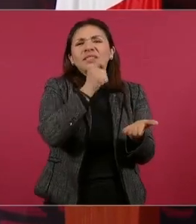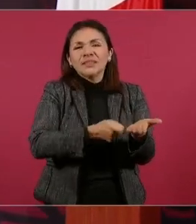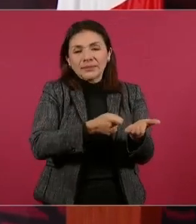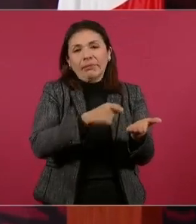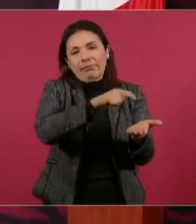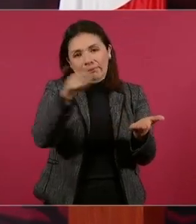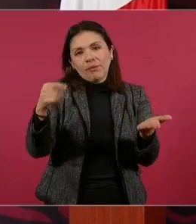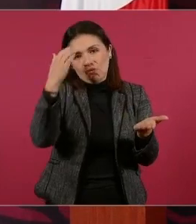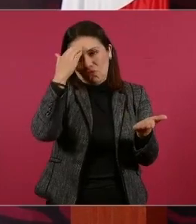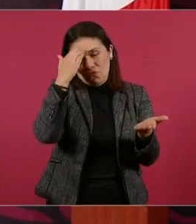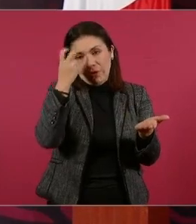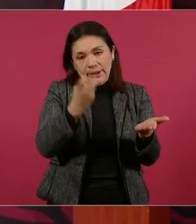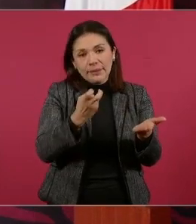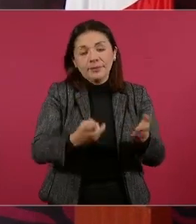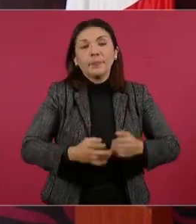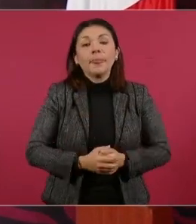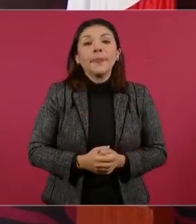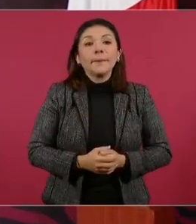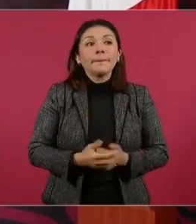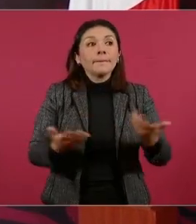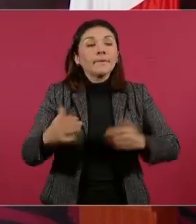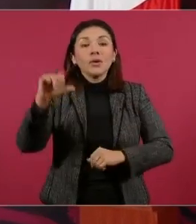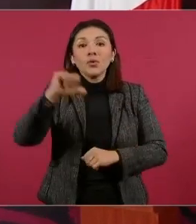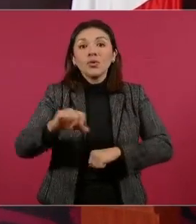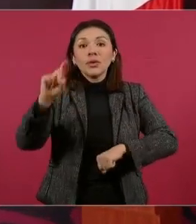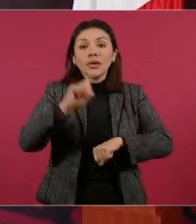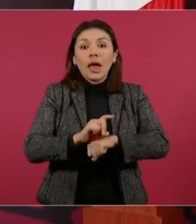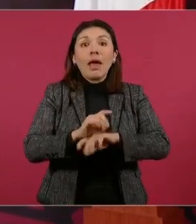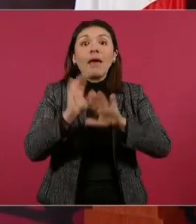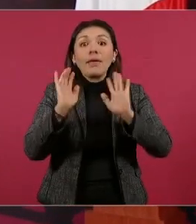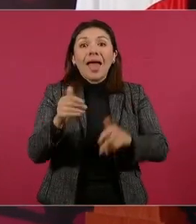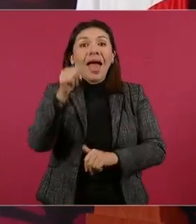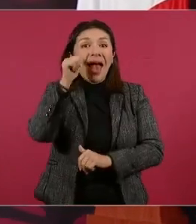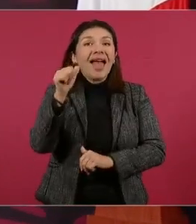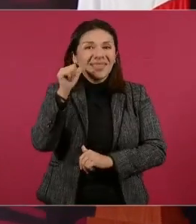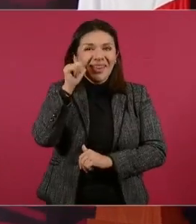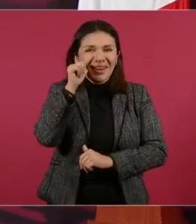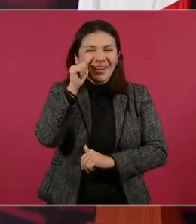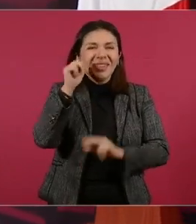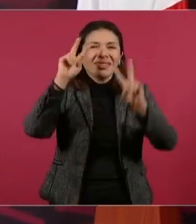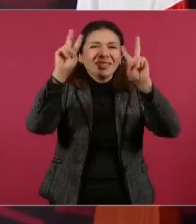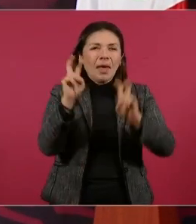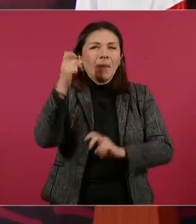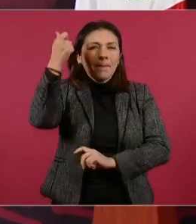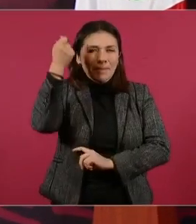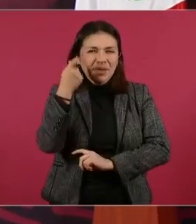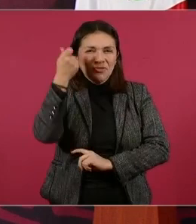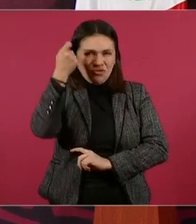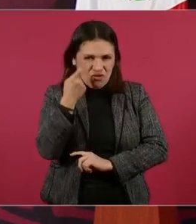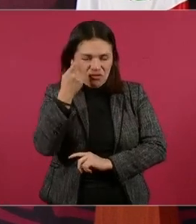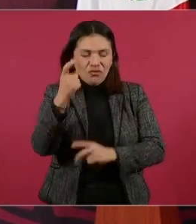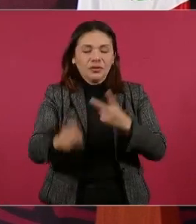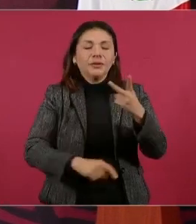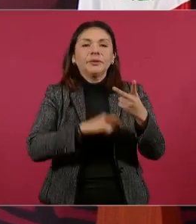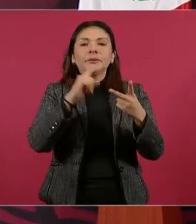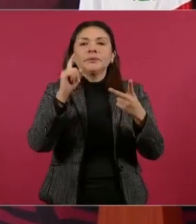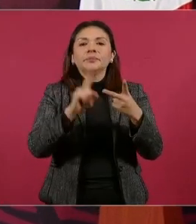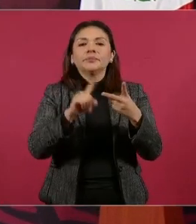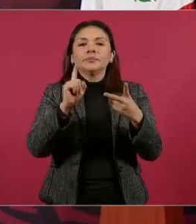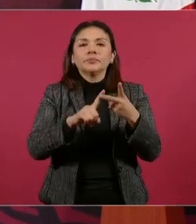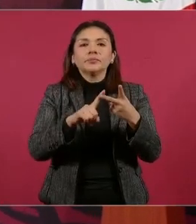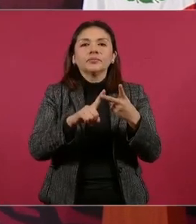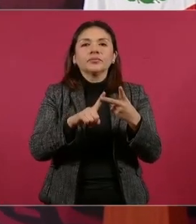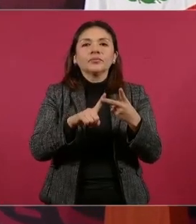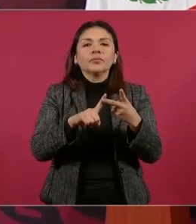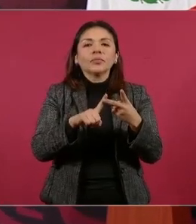y en esta ocasión ayer tratamos sobre pensiones sobre